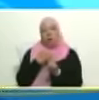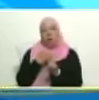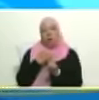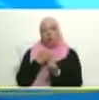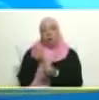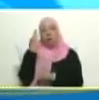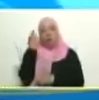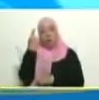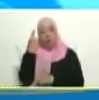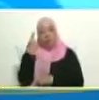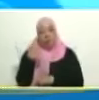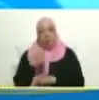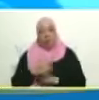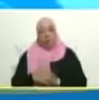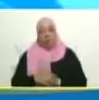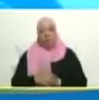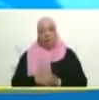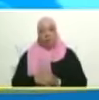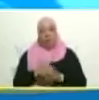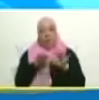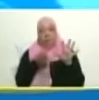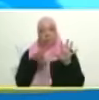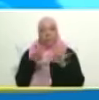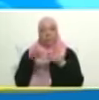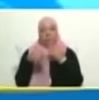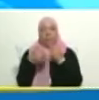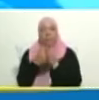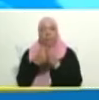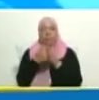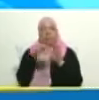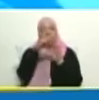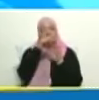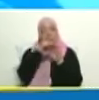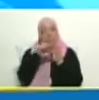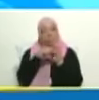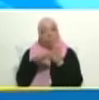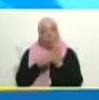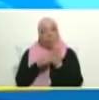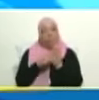11 vértices, 68 líneas estratégicas,